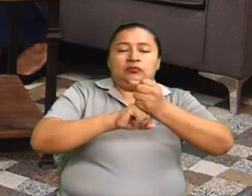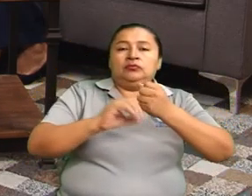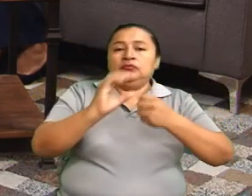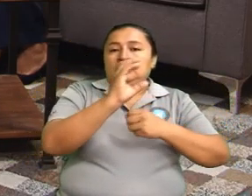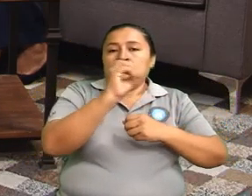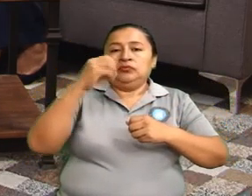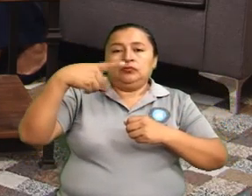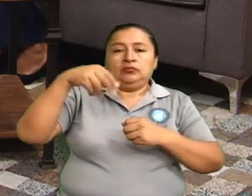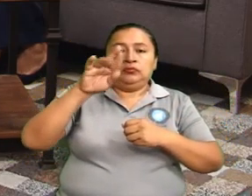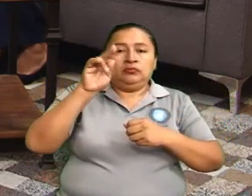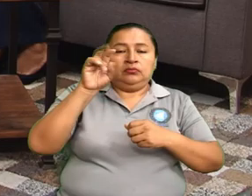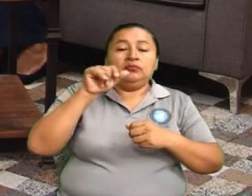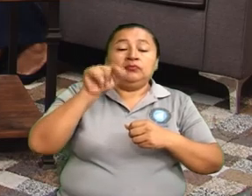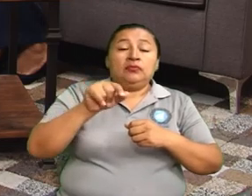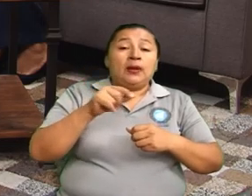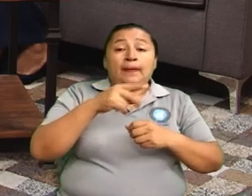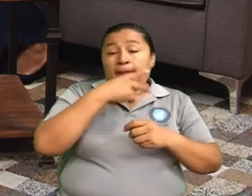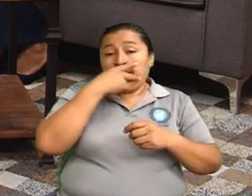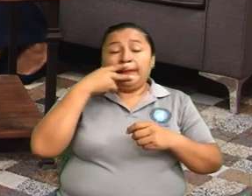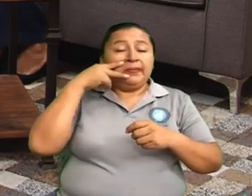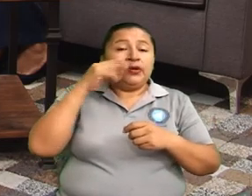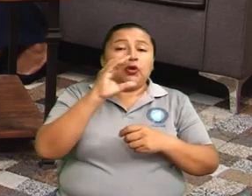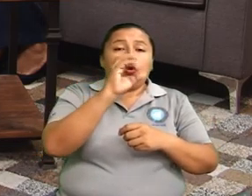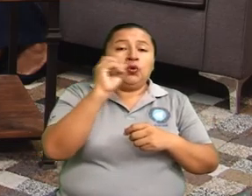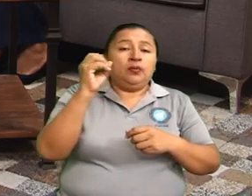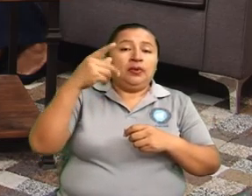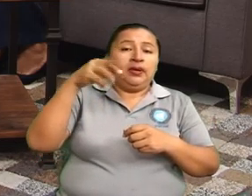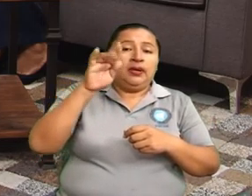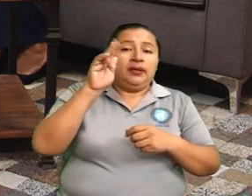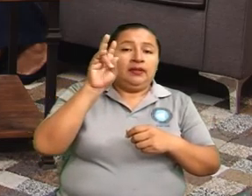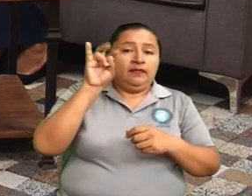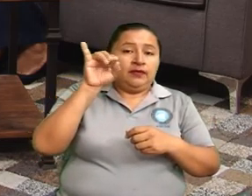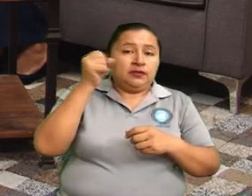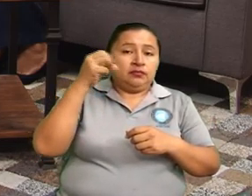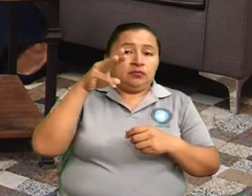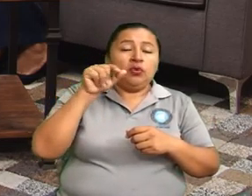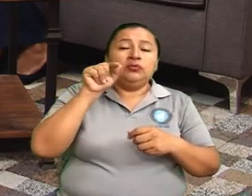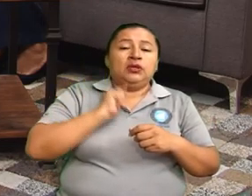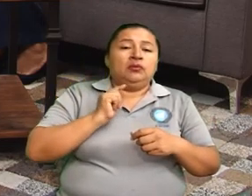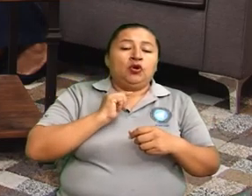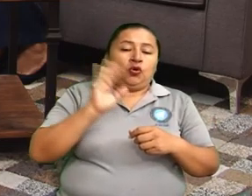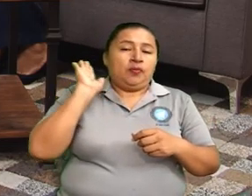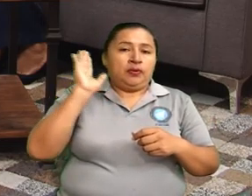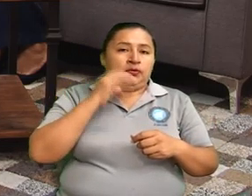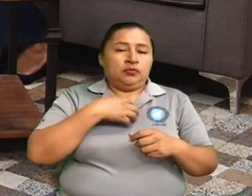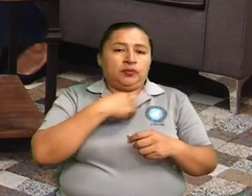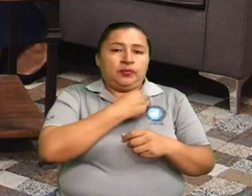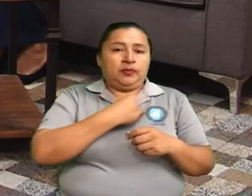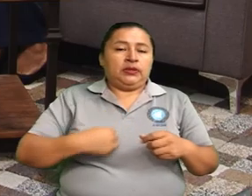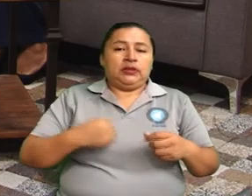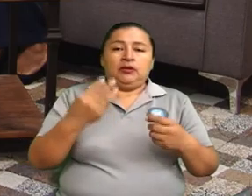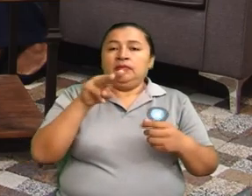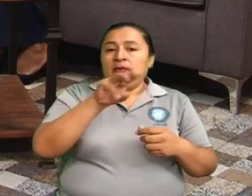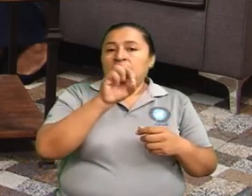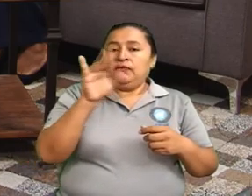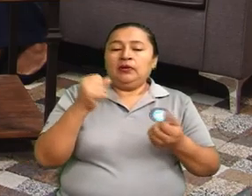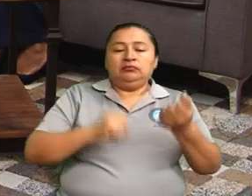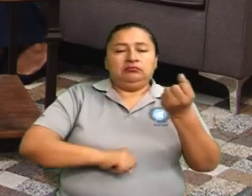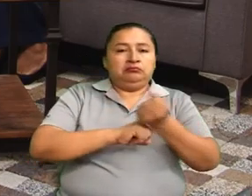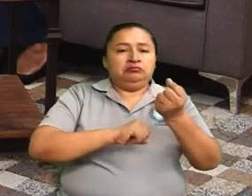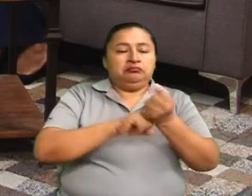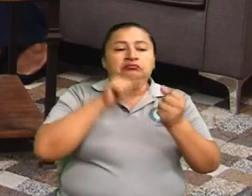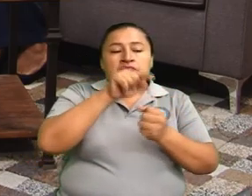¿verdad? Es el padre del cooperativismo y nosotros nos sentimos en ese compromiso. El MEFCA sigue ahí dando los servicios,